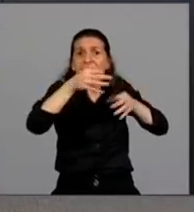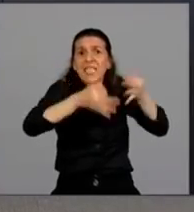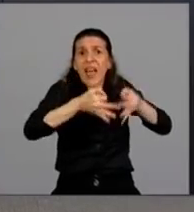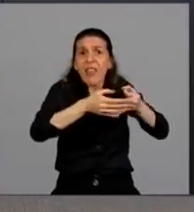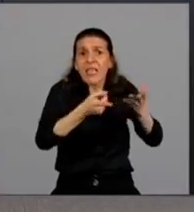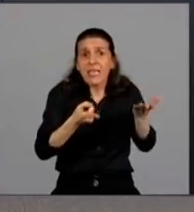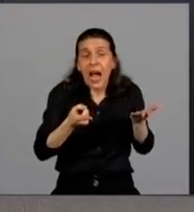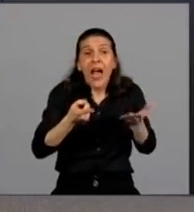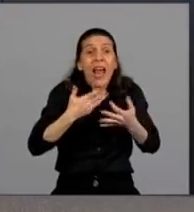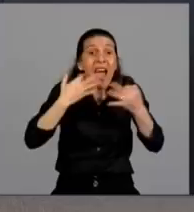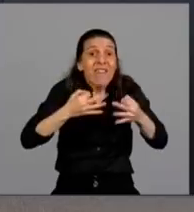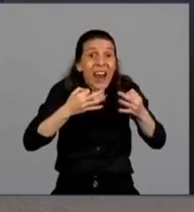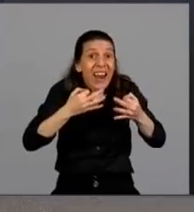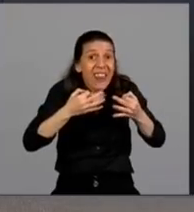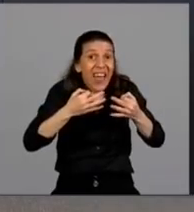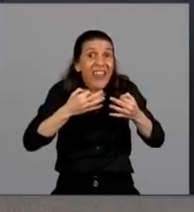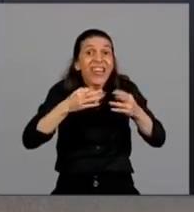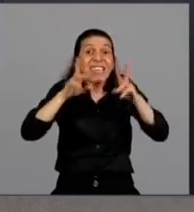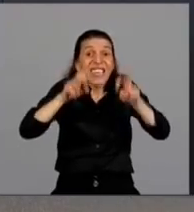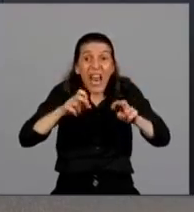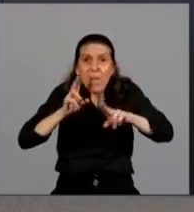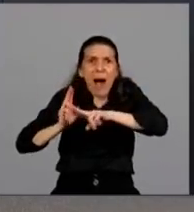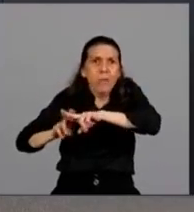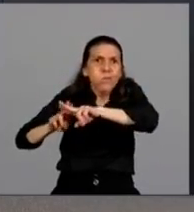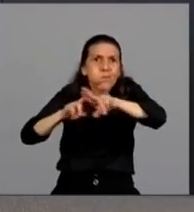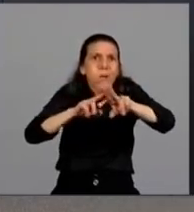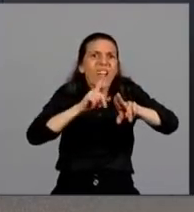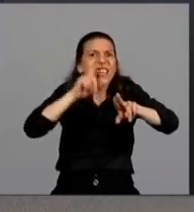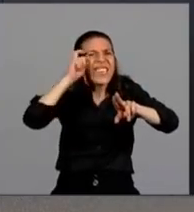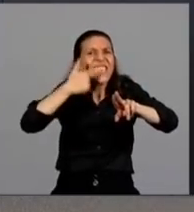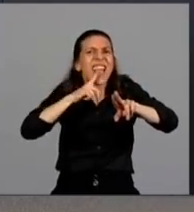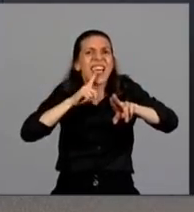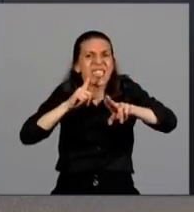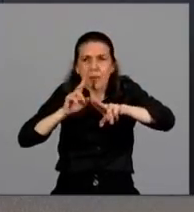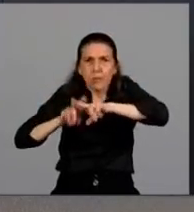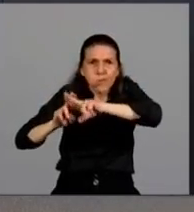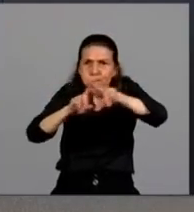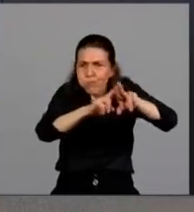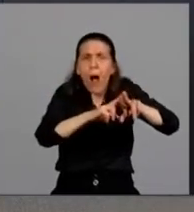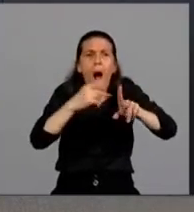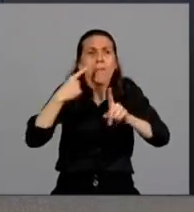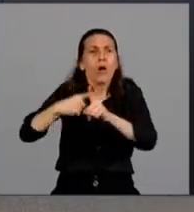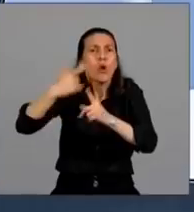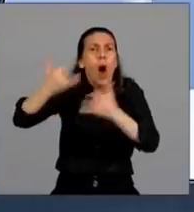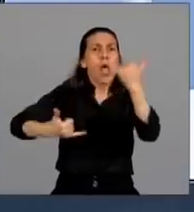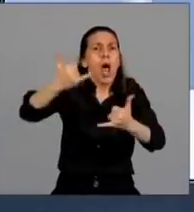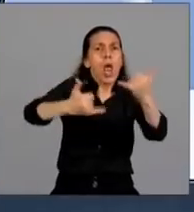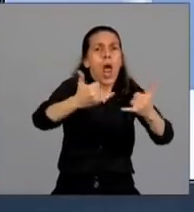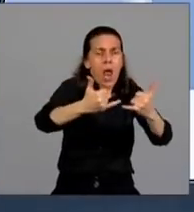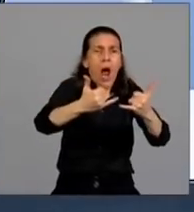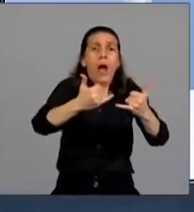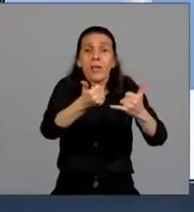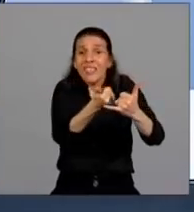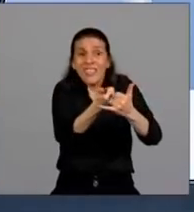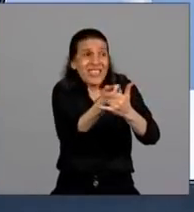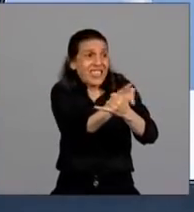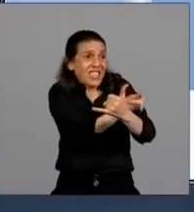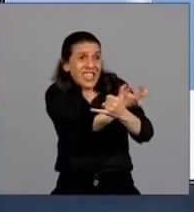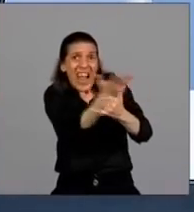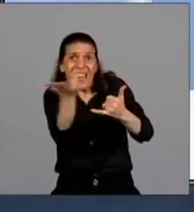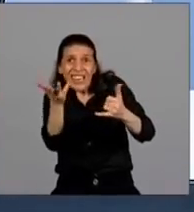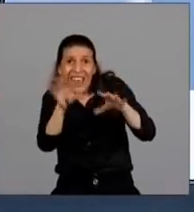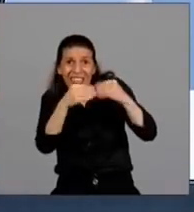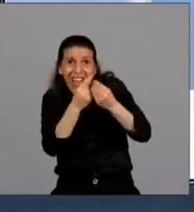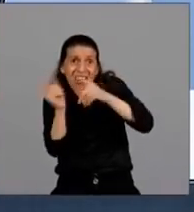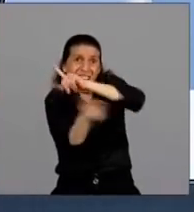Y la verdad que las estadísticas de test, positividad, gente que le dio positivo, y cantidad de gente que termina